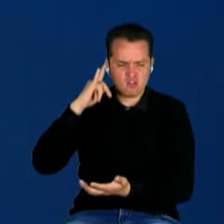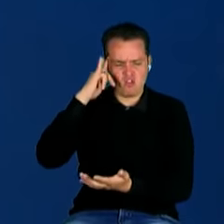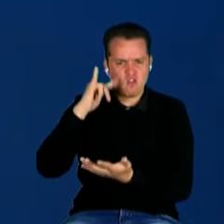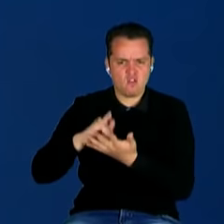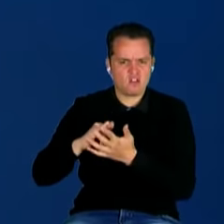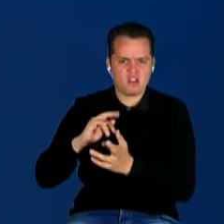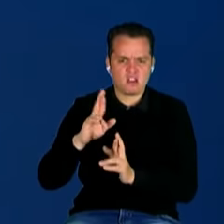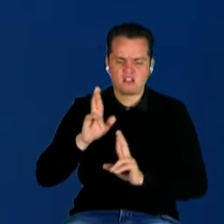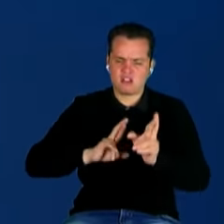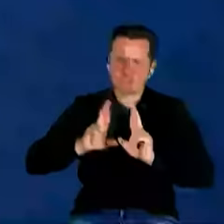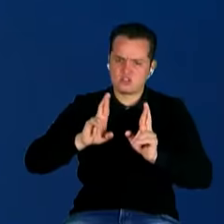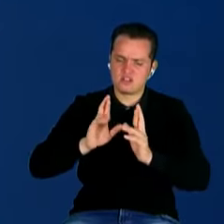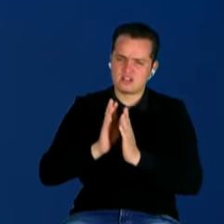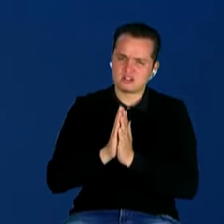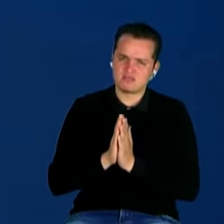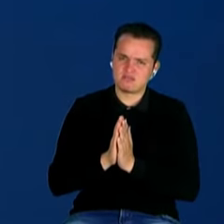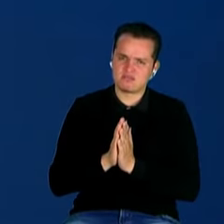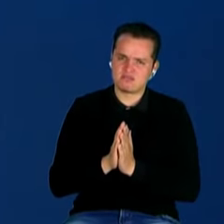suerte, ¿verdad?